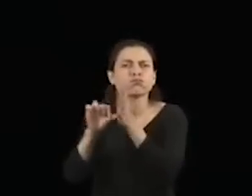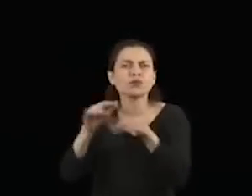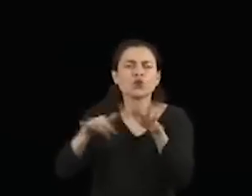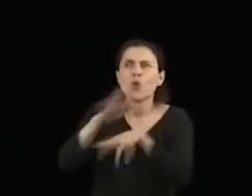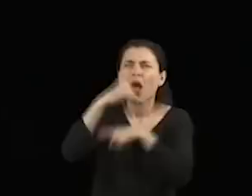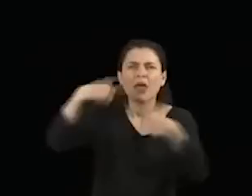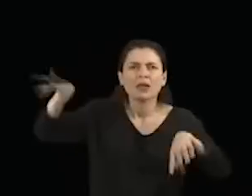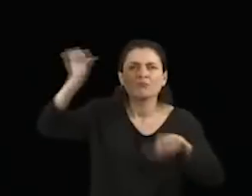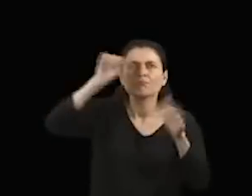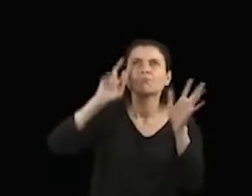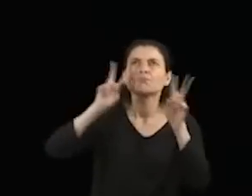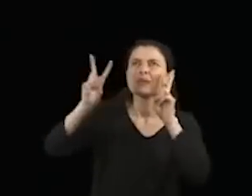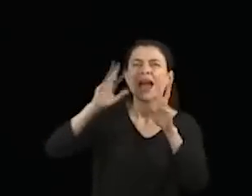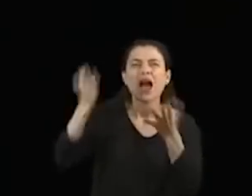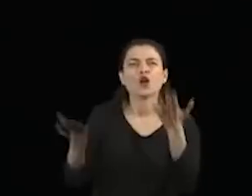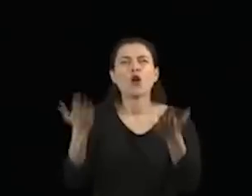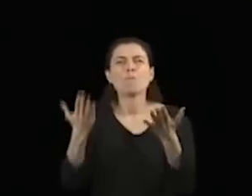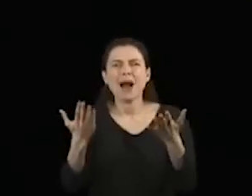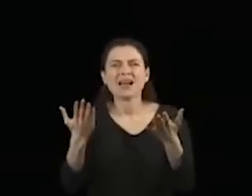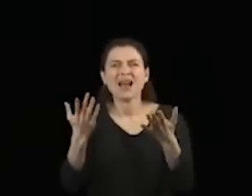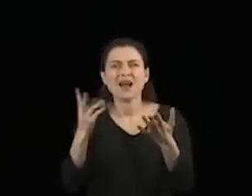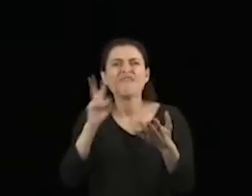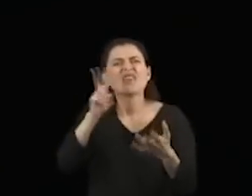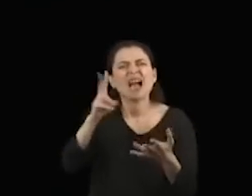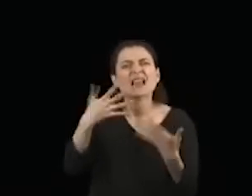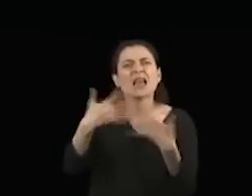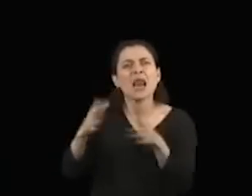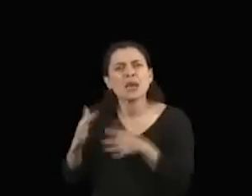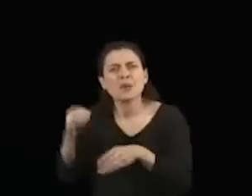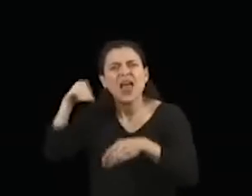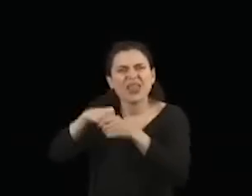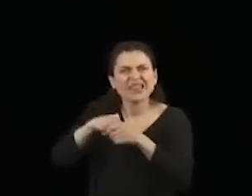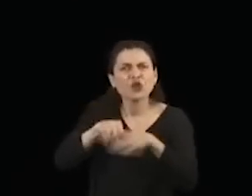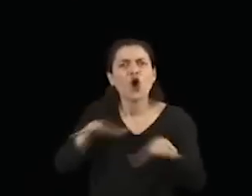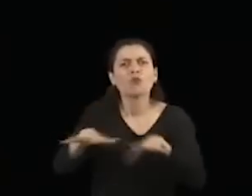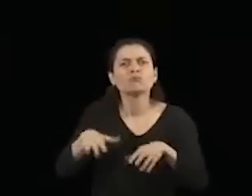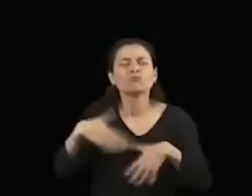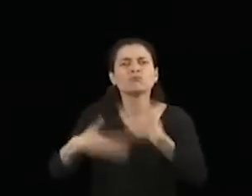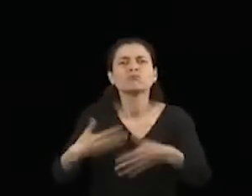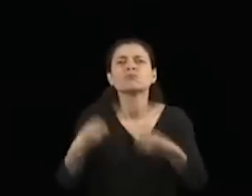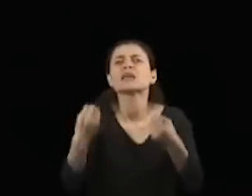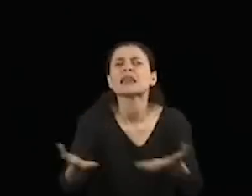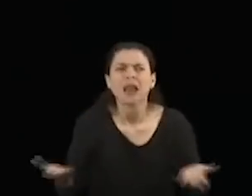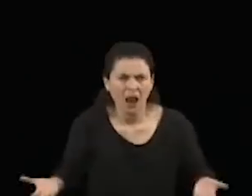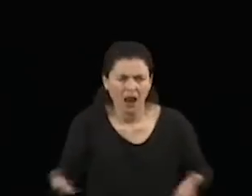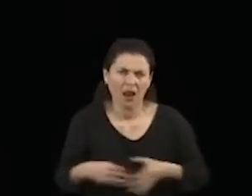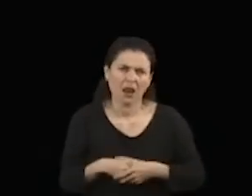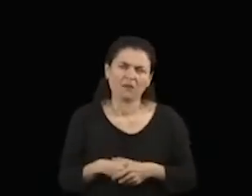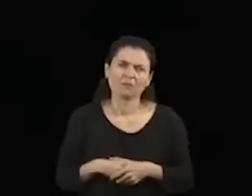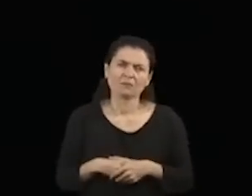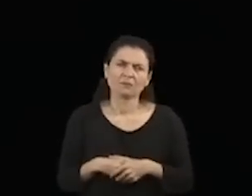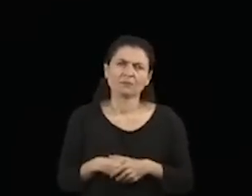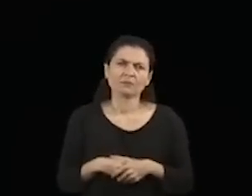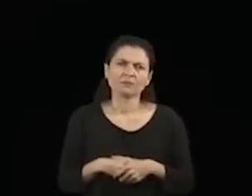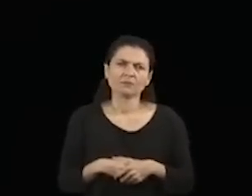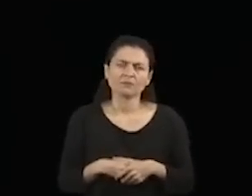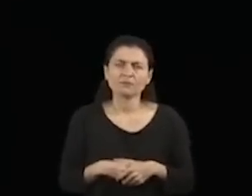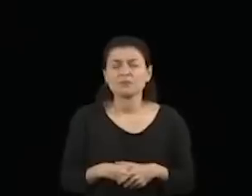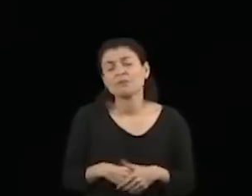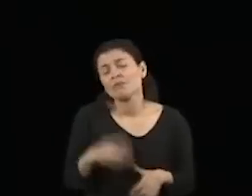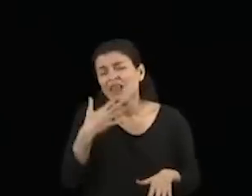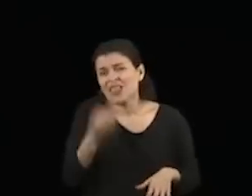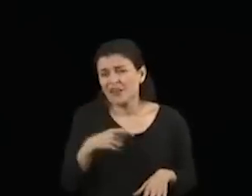de los más libres. Y la realidad es que como tenemos 3000